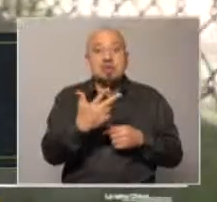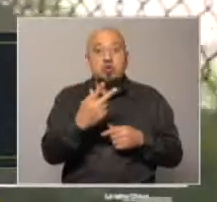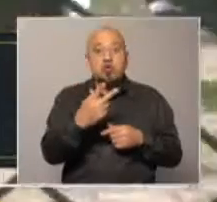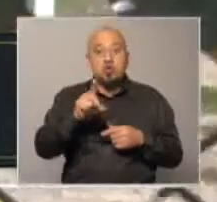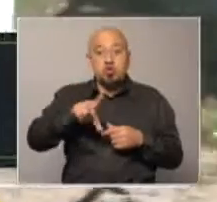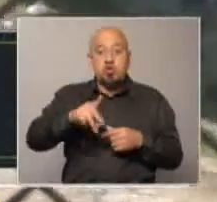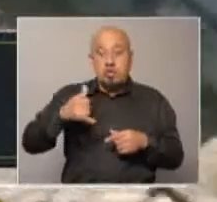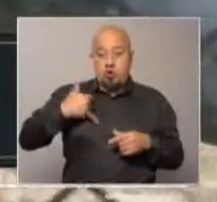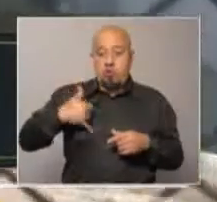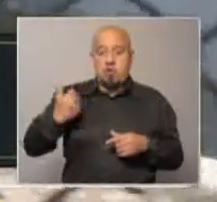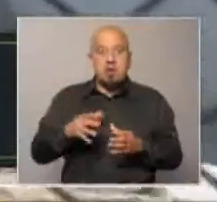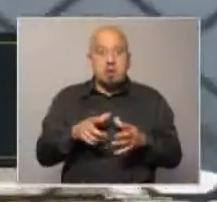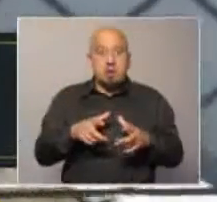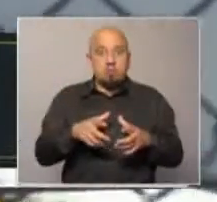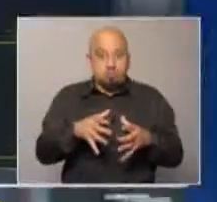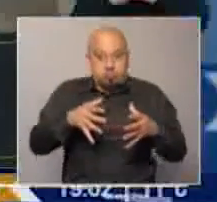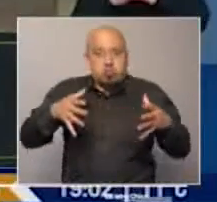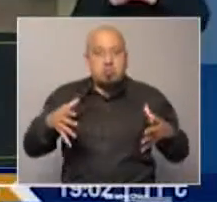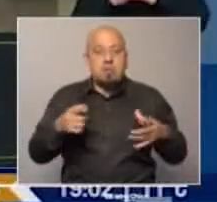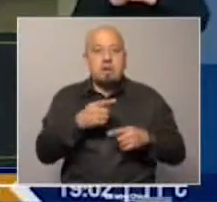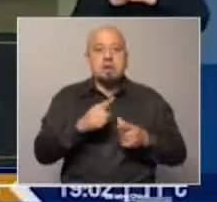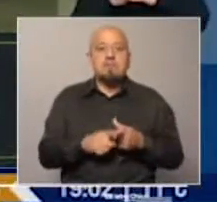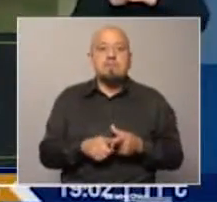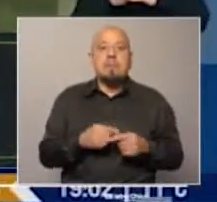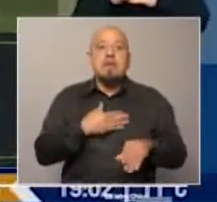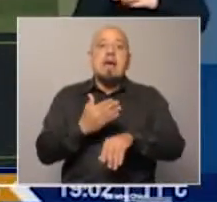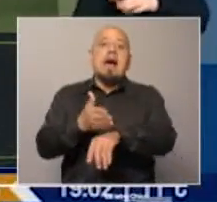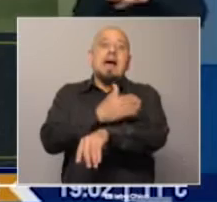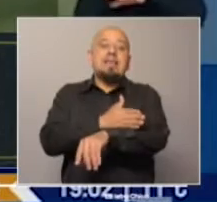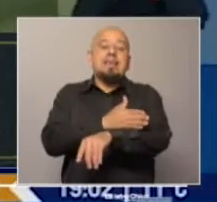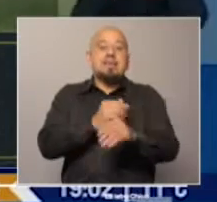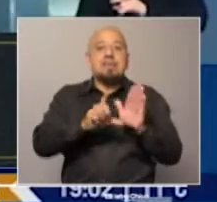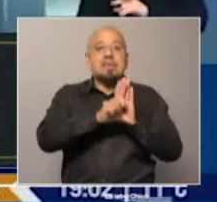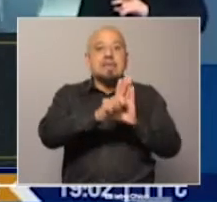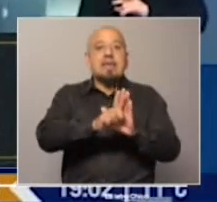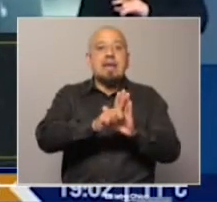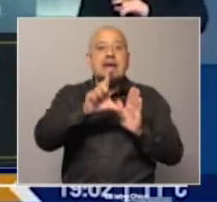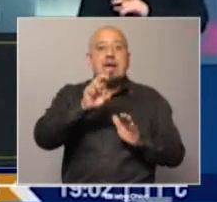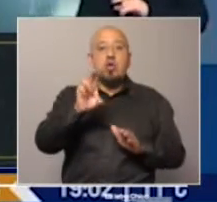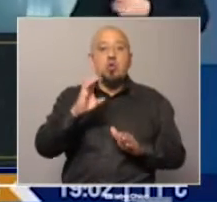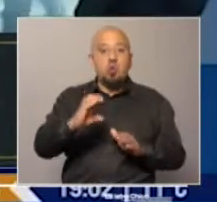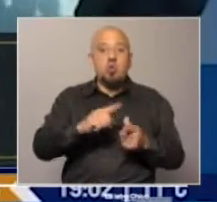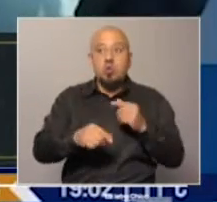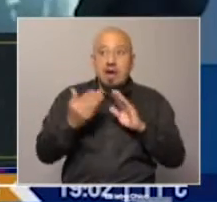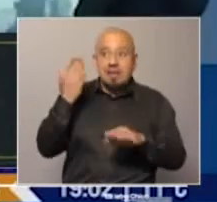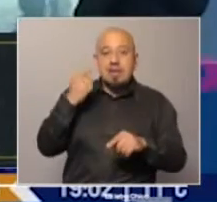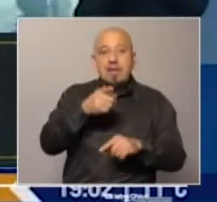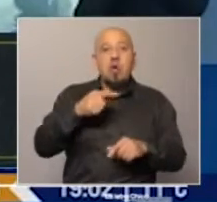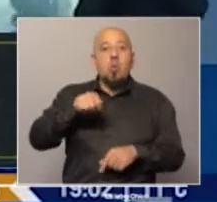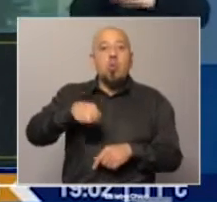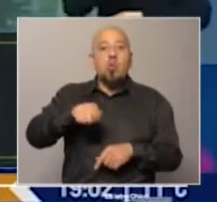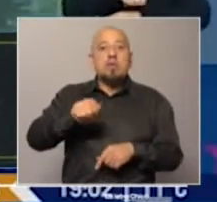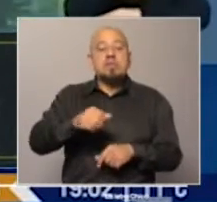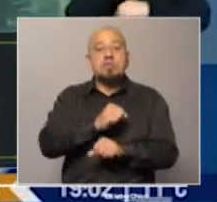Hace un combo realmente complicado. Antes de la ley de urgente consideración, la pena máxima que un juez